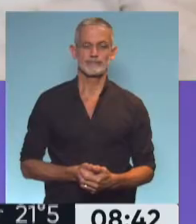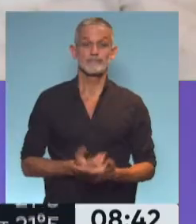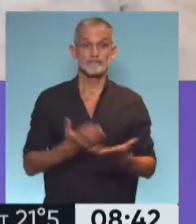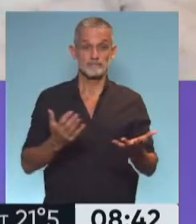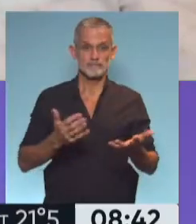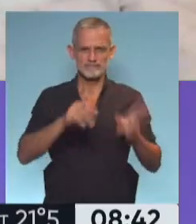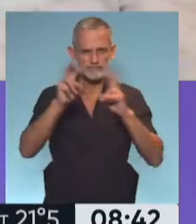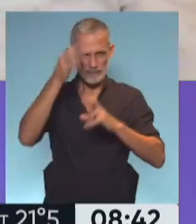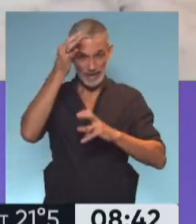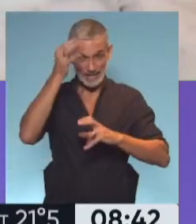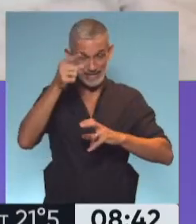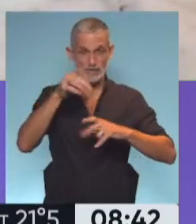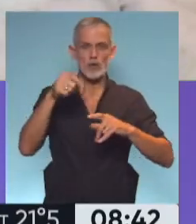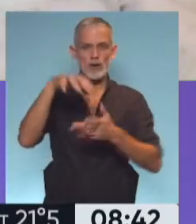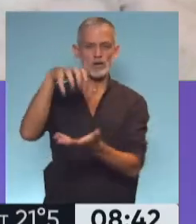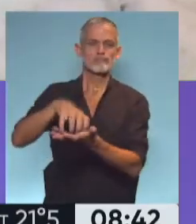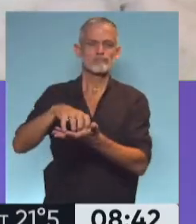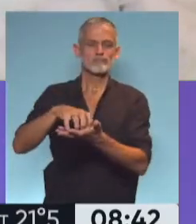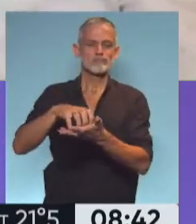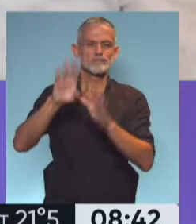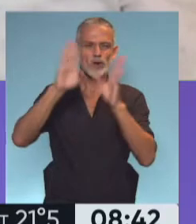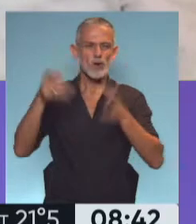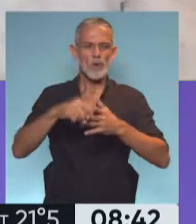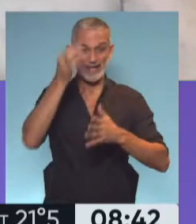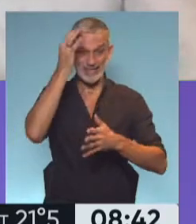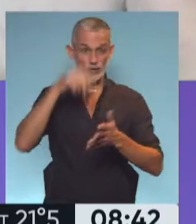Bien, y seguimos en el teatro, pero ahora en el Complejo Teatral de Buenos Aires, ¿te parece?